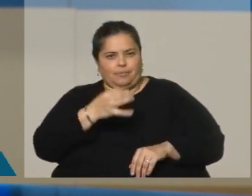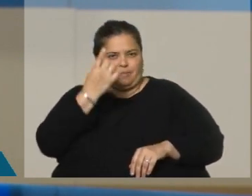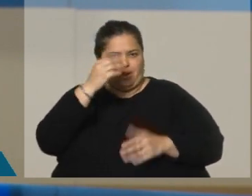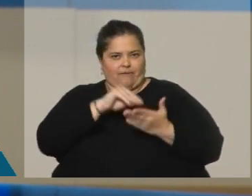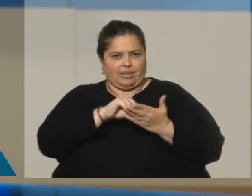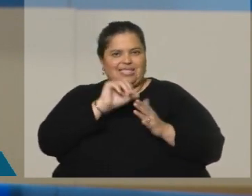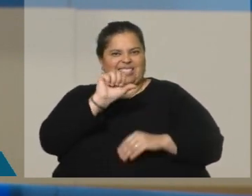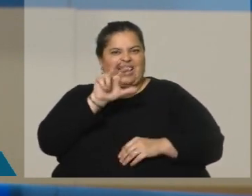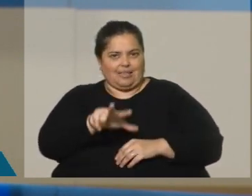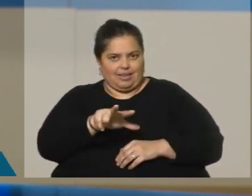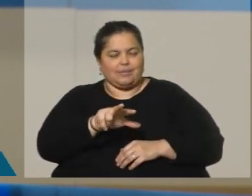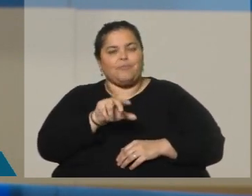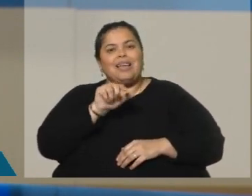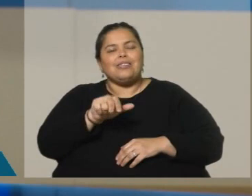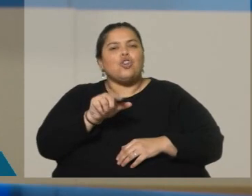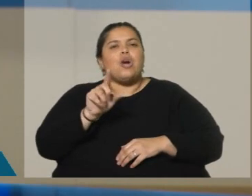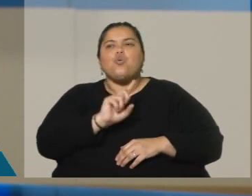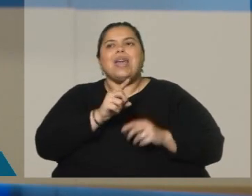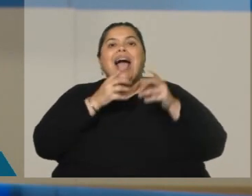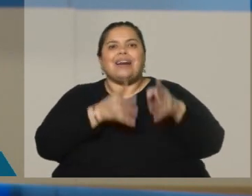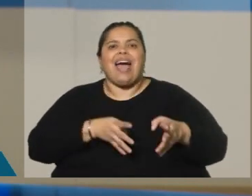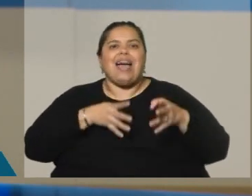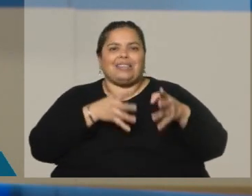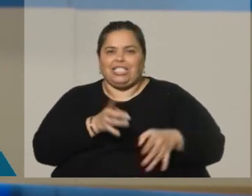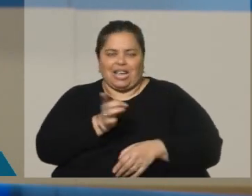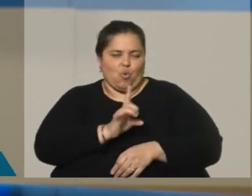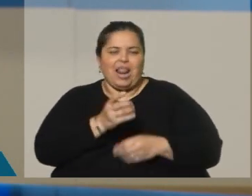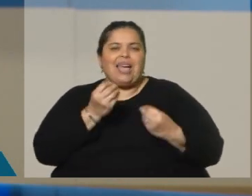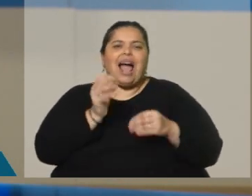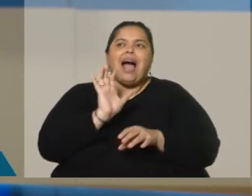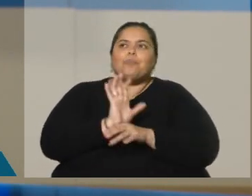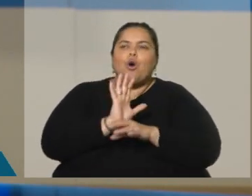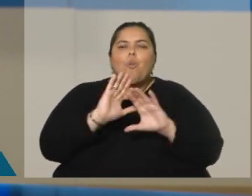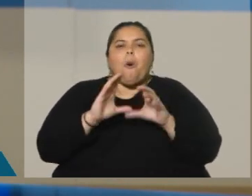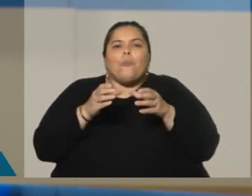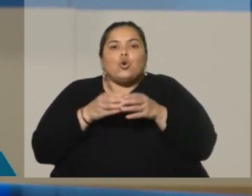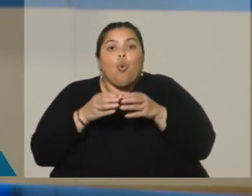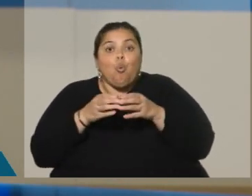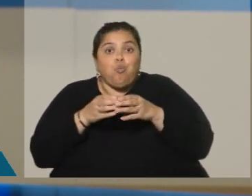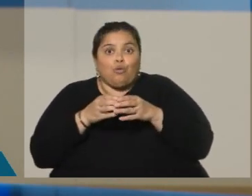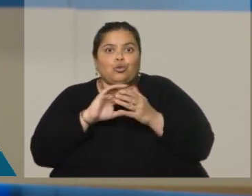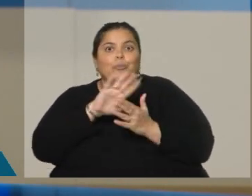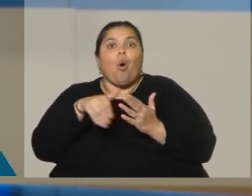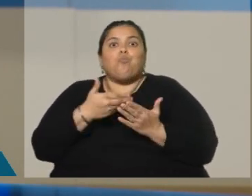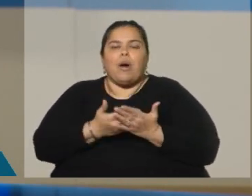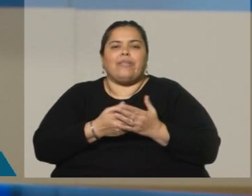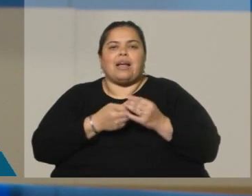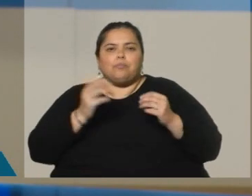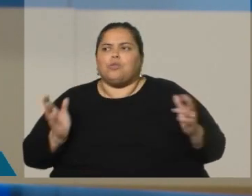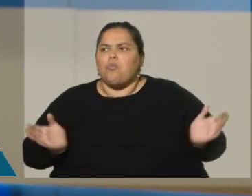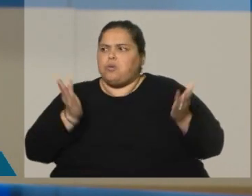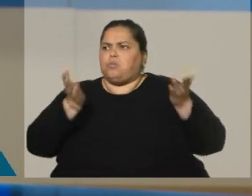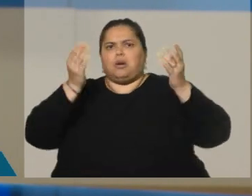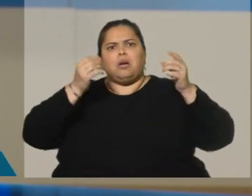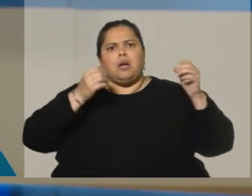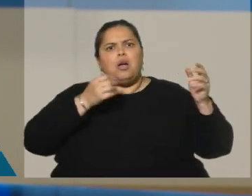decir de la guerrilla Porque eran pequeños grupos que se proponían la propaganda de la lucha armada y en la provisionamiento